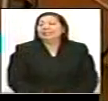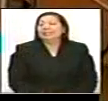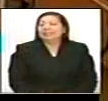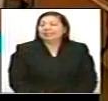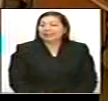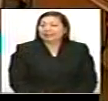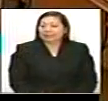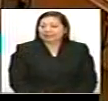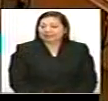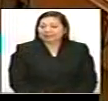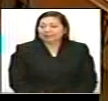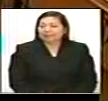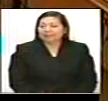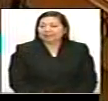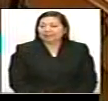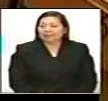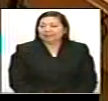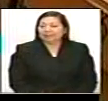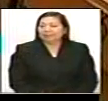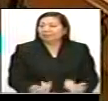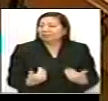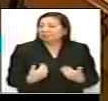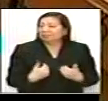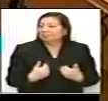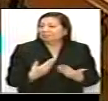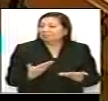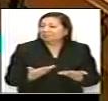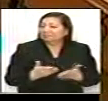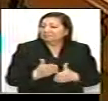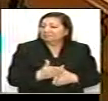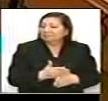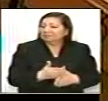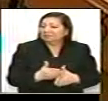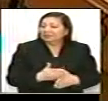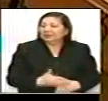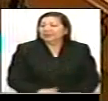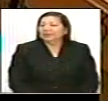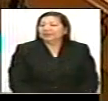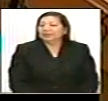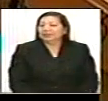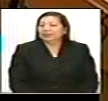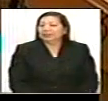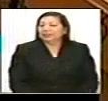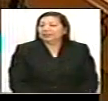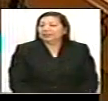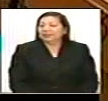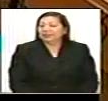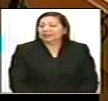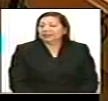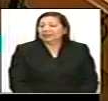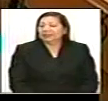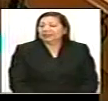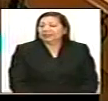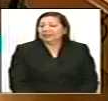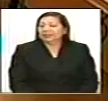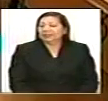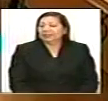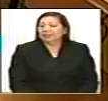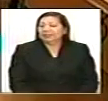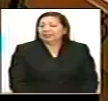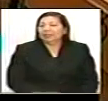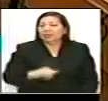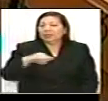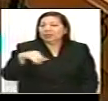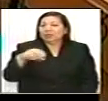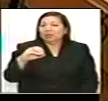2017. Vamos a tener primeramente la participación de el señor